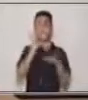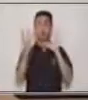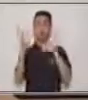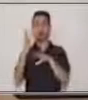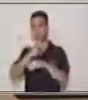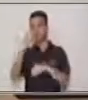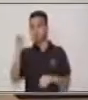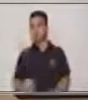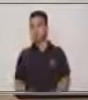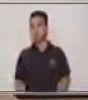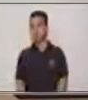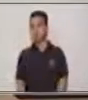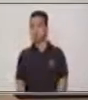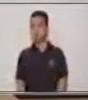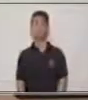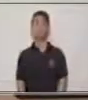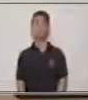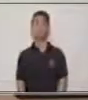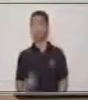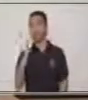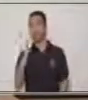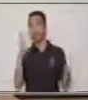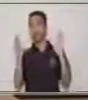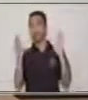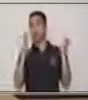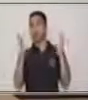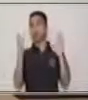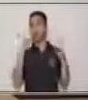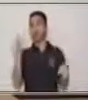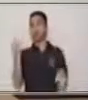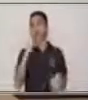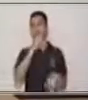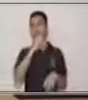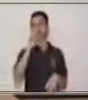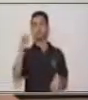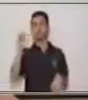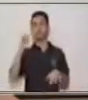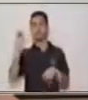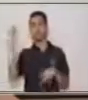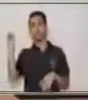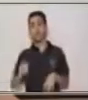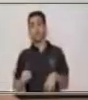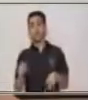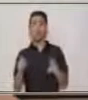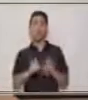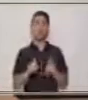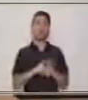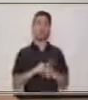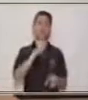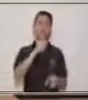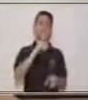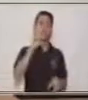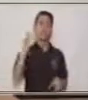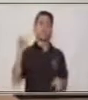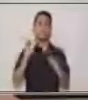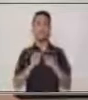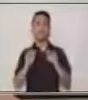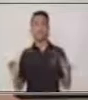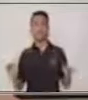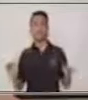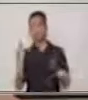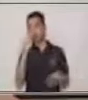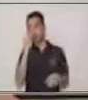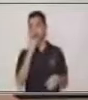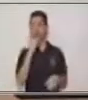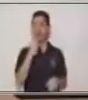Esto, como repito, está comparado con el 100% porque 100 niños y niñas dijeron,